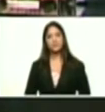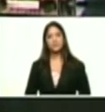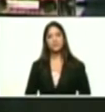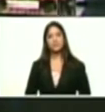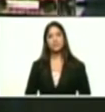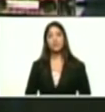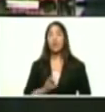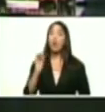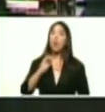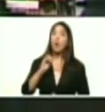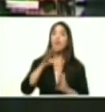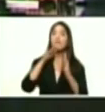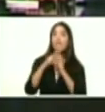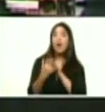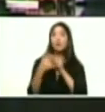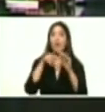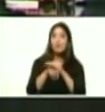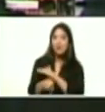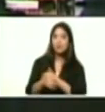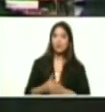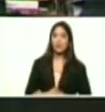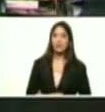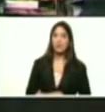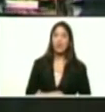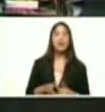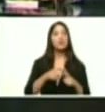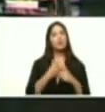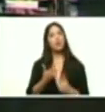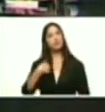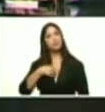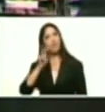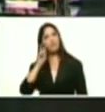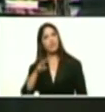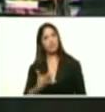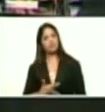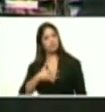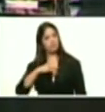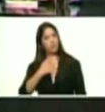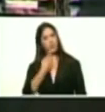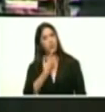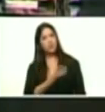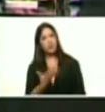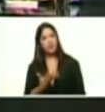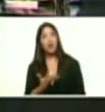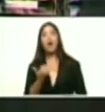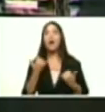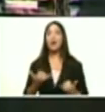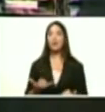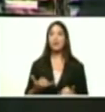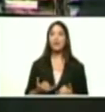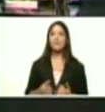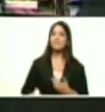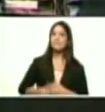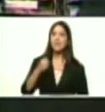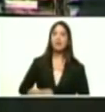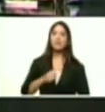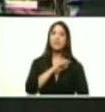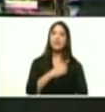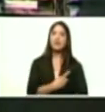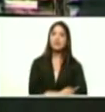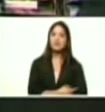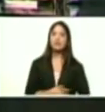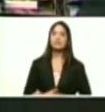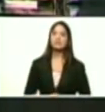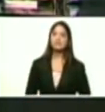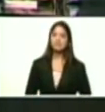como se opusieron a barrio adentro. Entonces cuando yo veo que ellos se oponen digo, ahora con más fuerza Lorena, ahora con